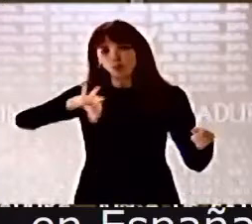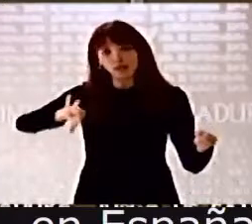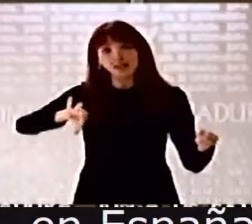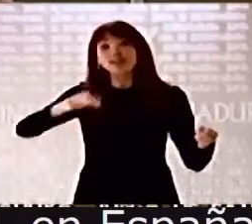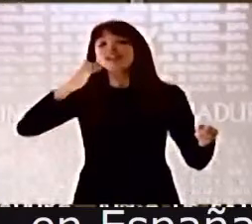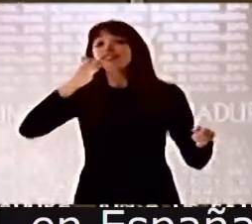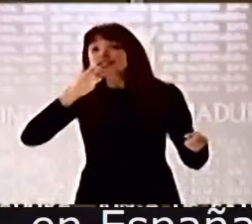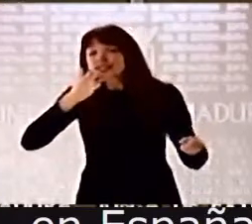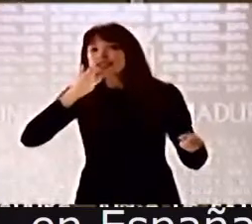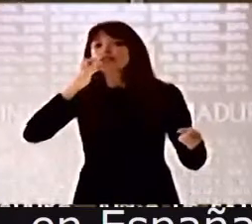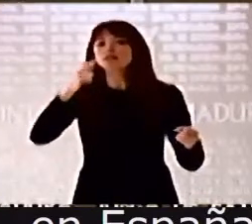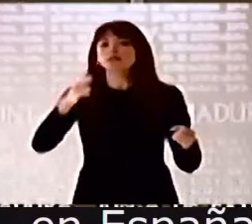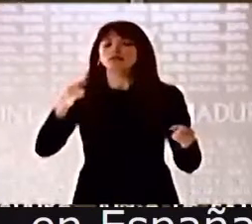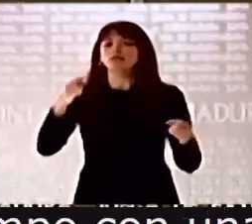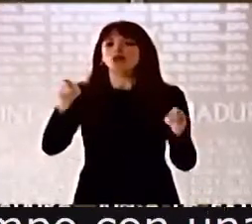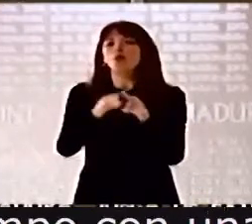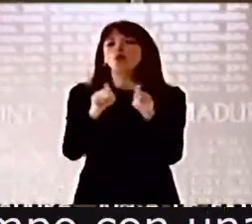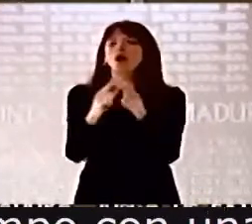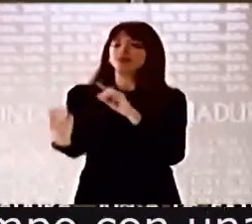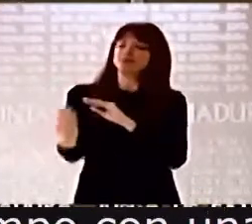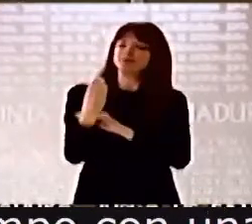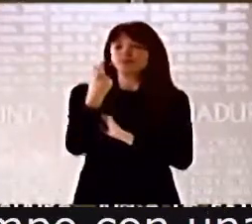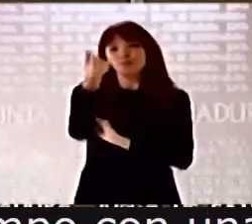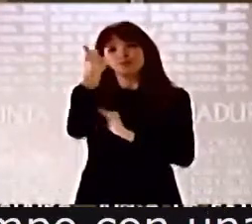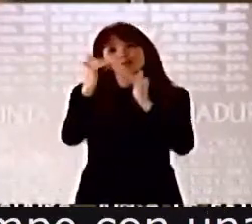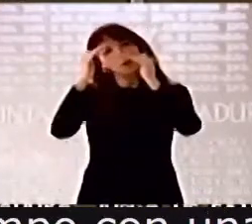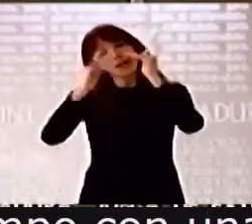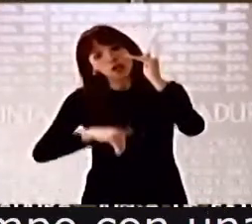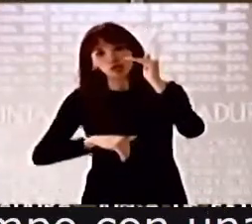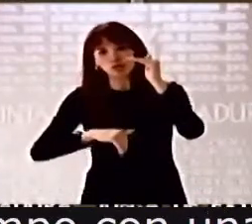una infrafinanciación, que en estos momentos está por encima del medio punto.